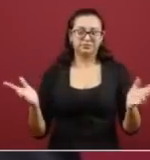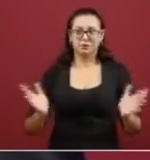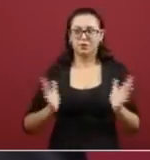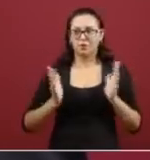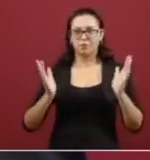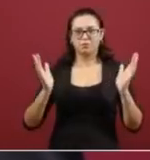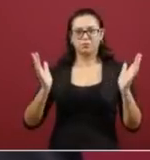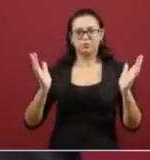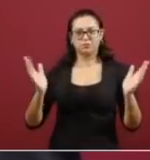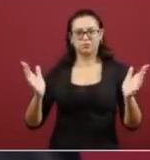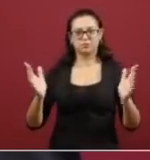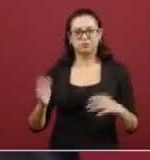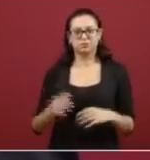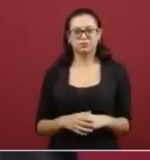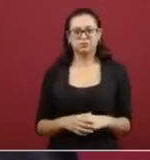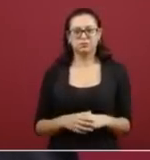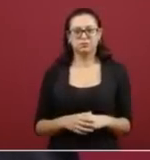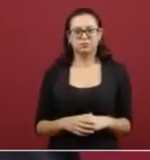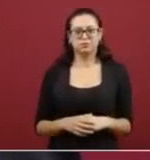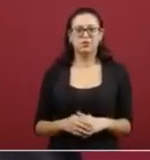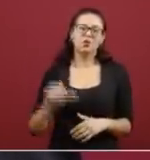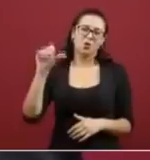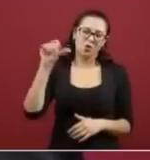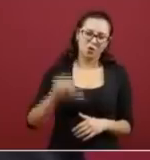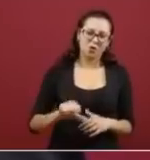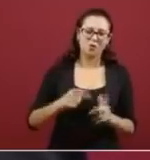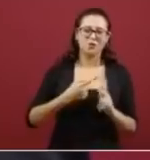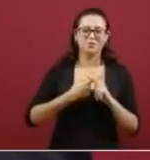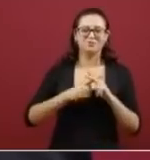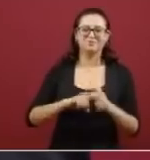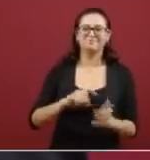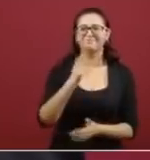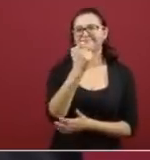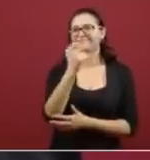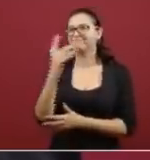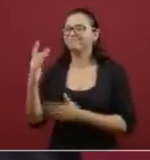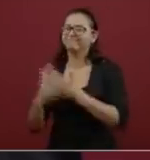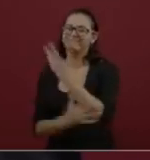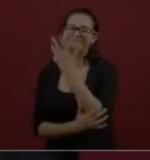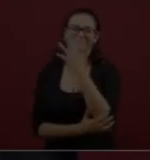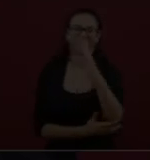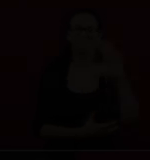extraordinarias, hoy comienza la primavera. Con información de Verónica Torres Lizama, Notimex.